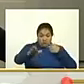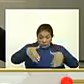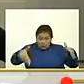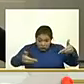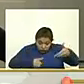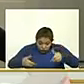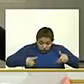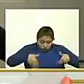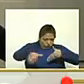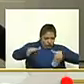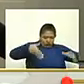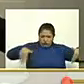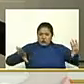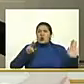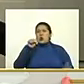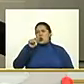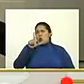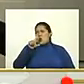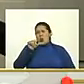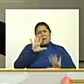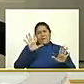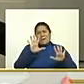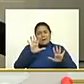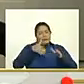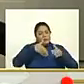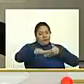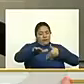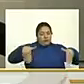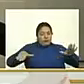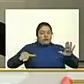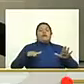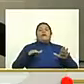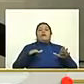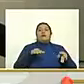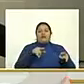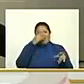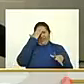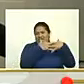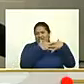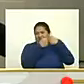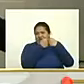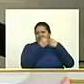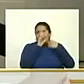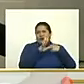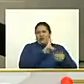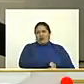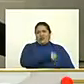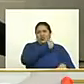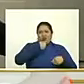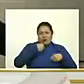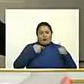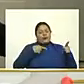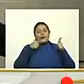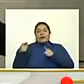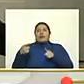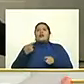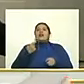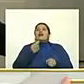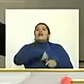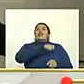propuestas de los NULE, que están asociados con los chinos, y de los españoles, que es